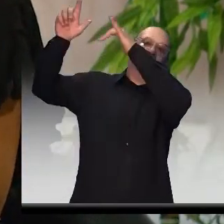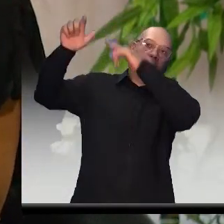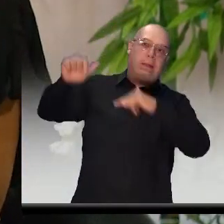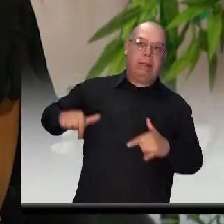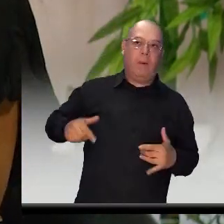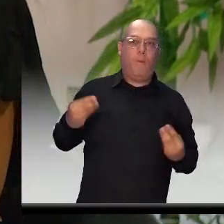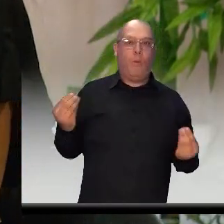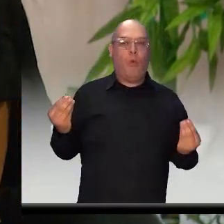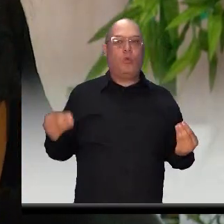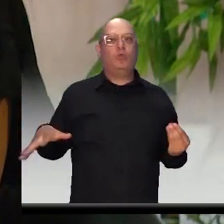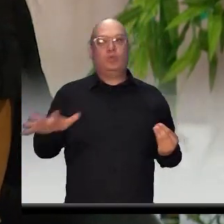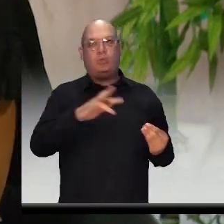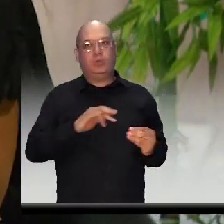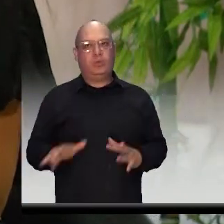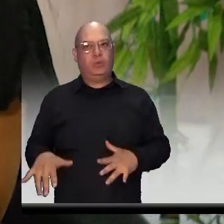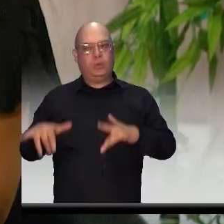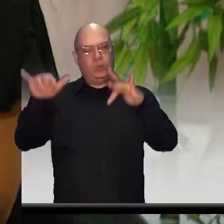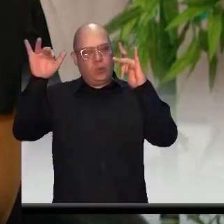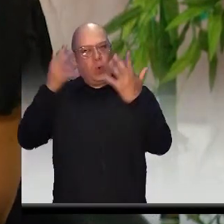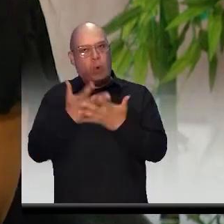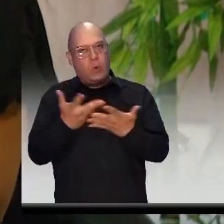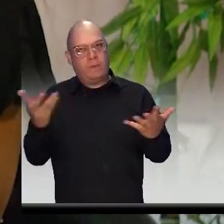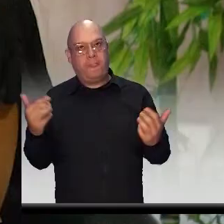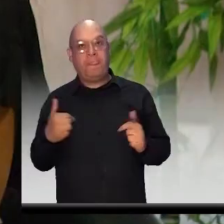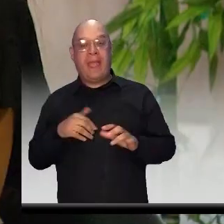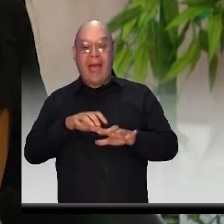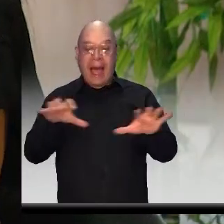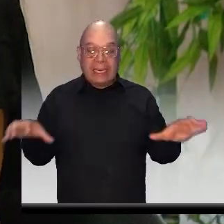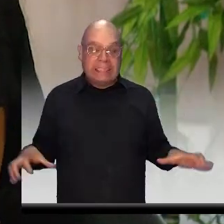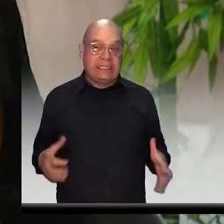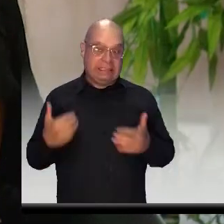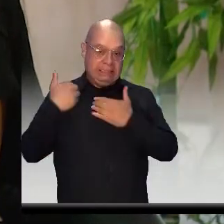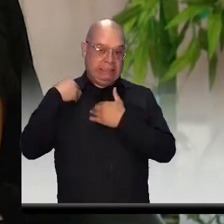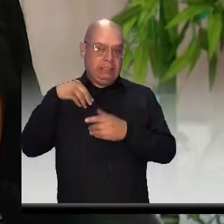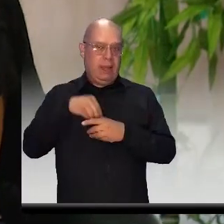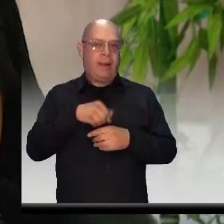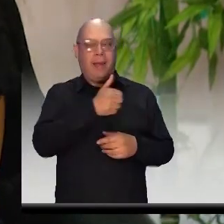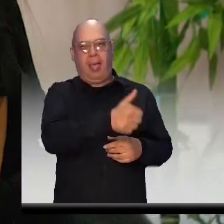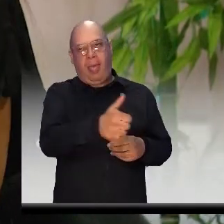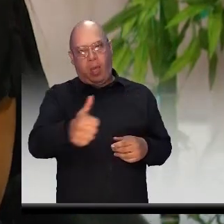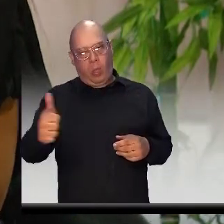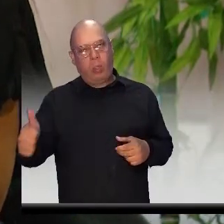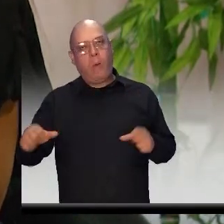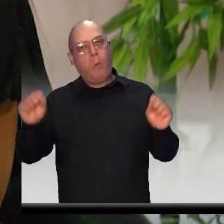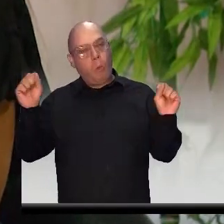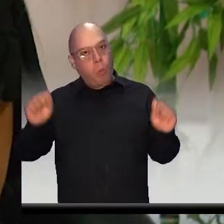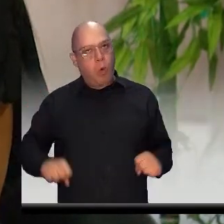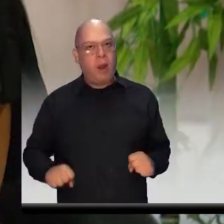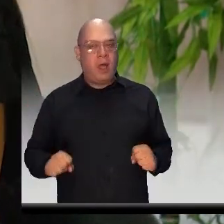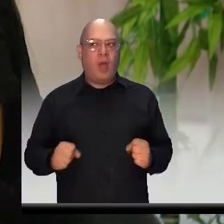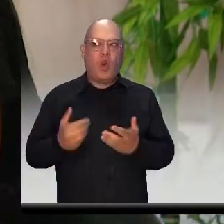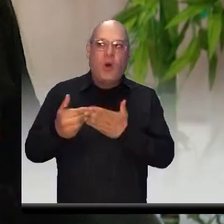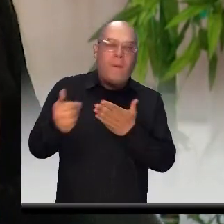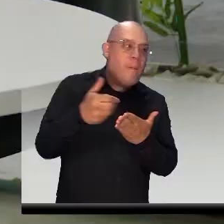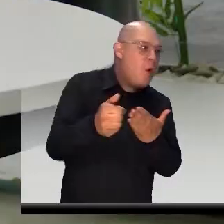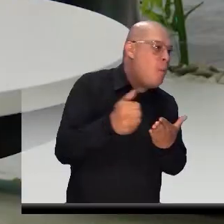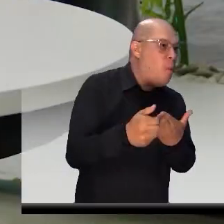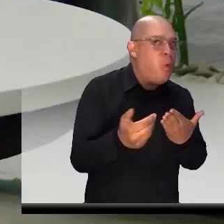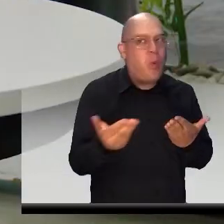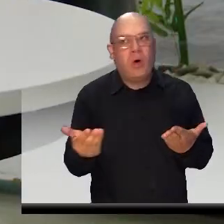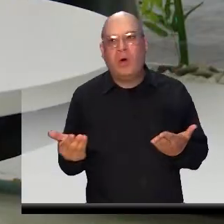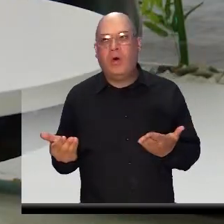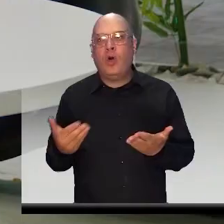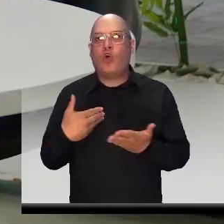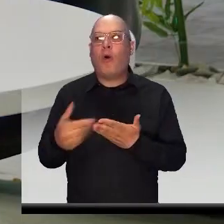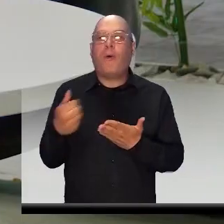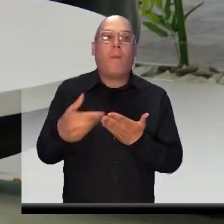de residuos, ¿cierto? Entonces, hay acciones también desde la individualidad, también la manera en que consumimos, cuántas veces compramos y